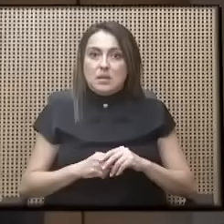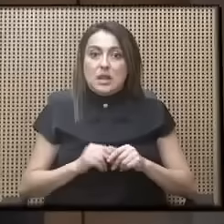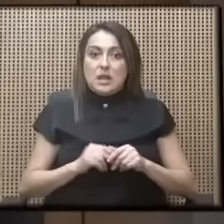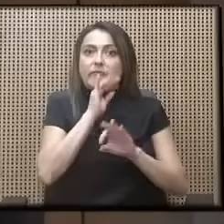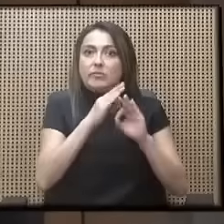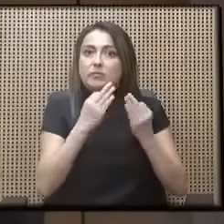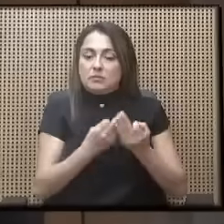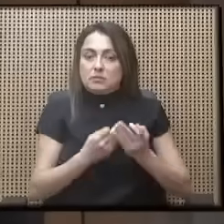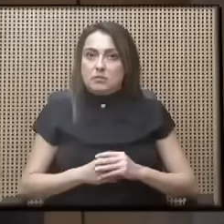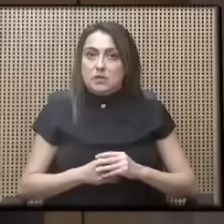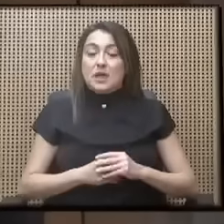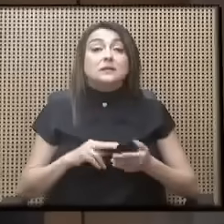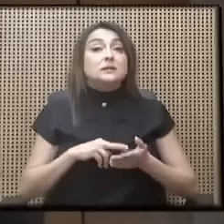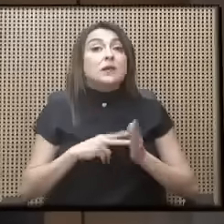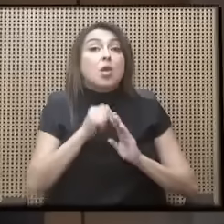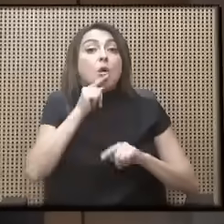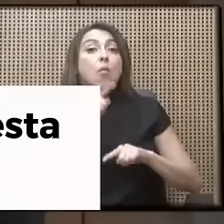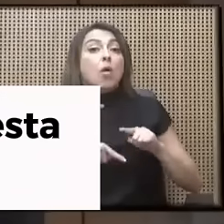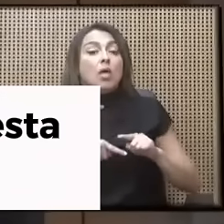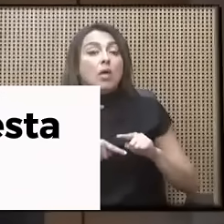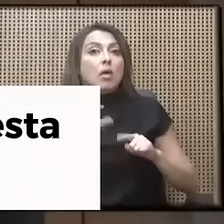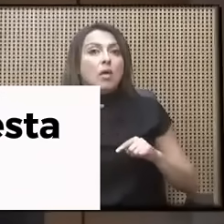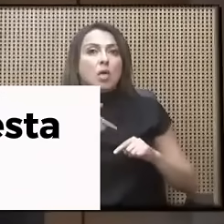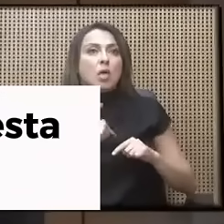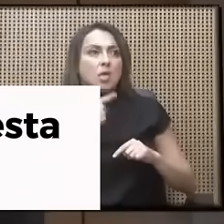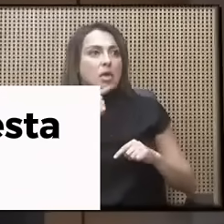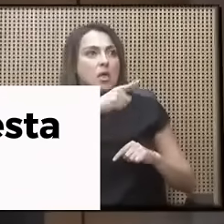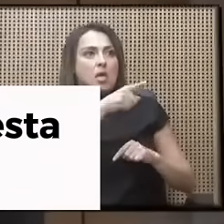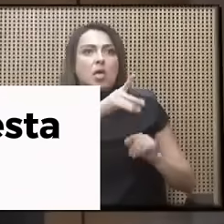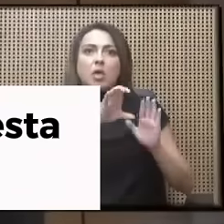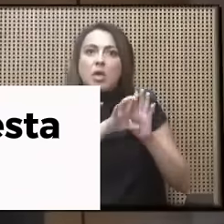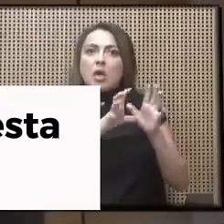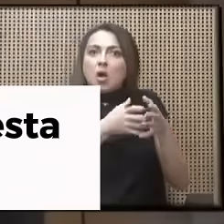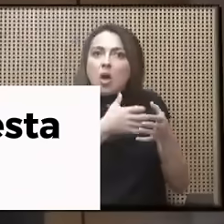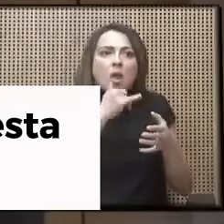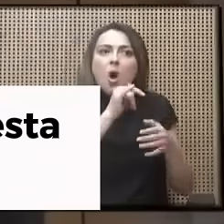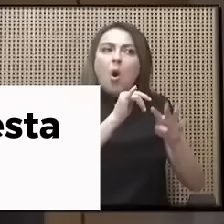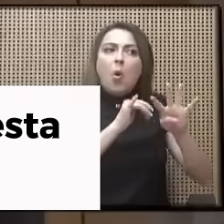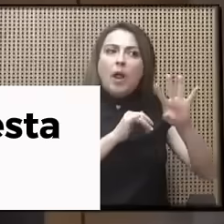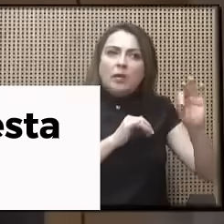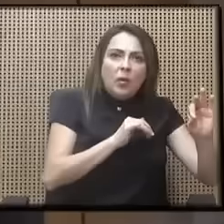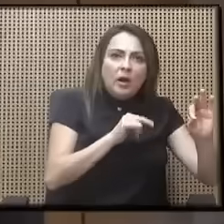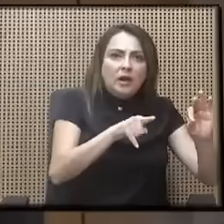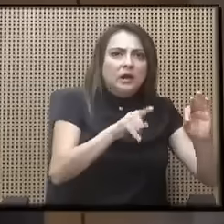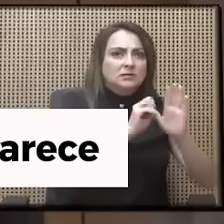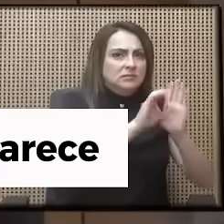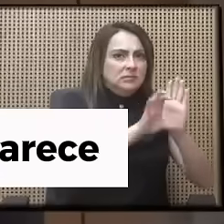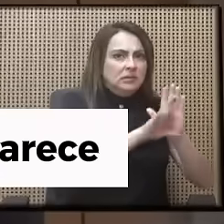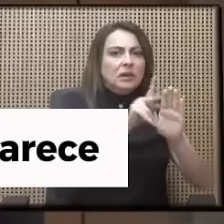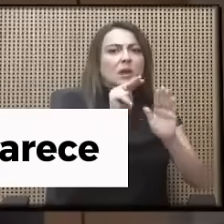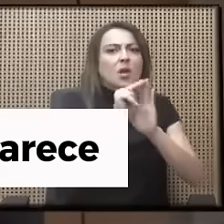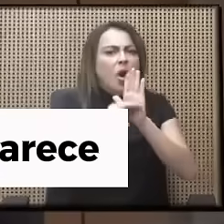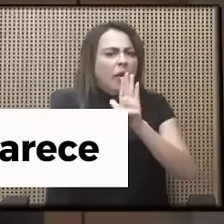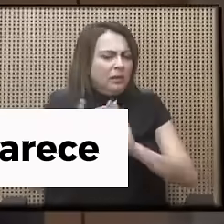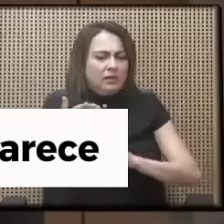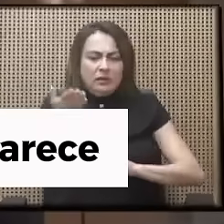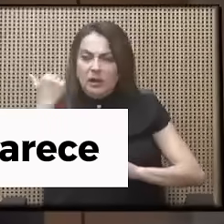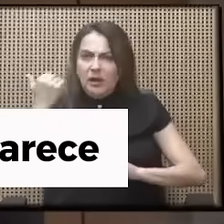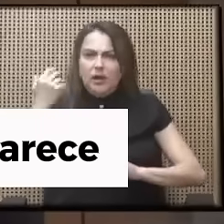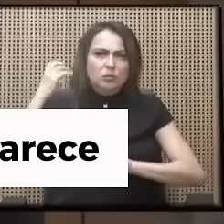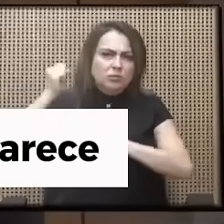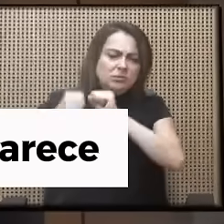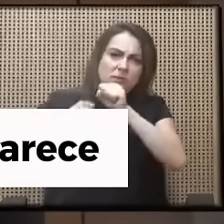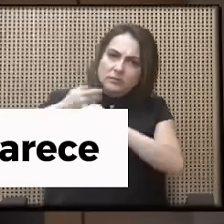familiar. Es decir, no podemos poner, dijeron los constituyentes, no los del 49, esta norma tiene